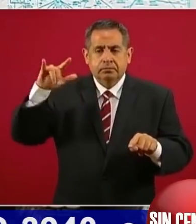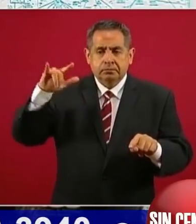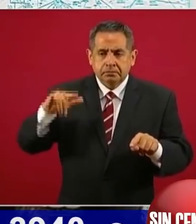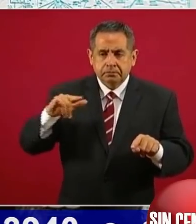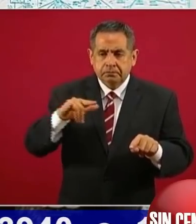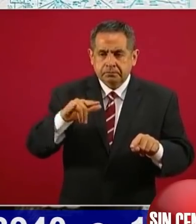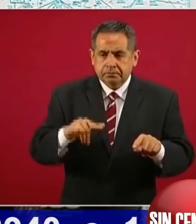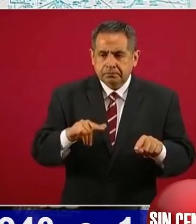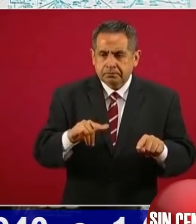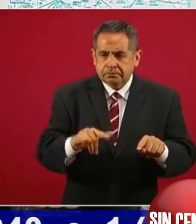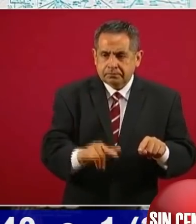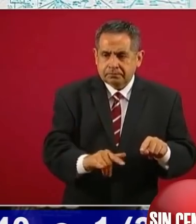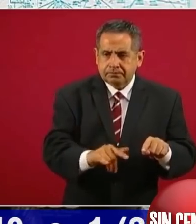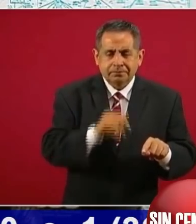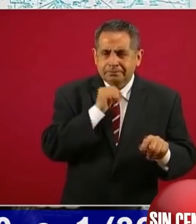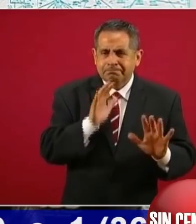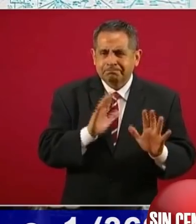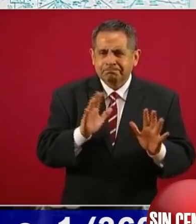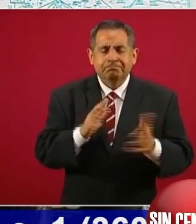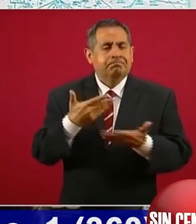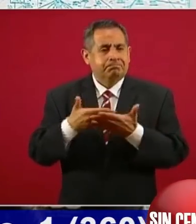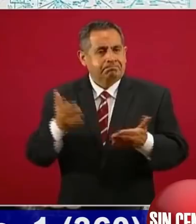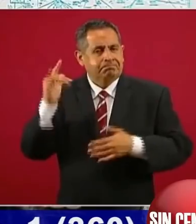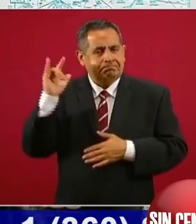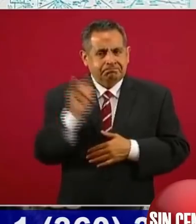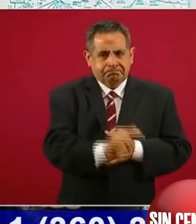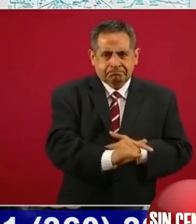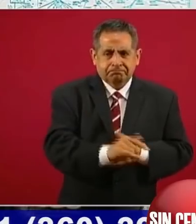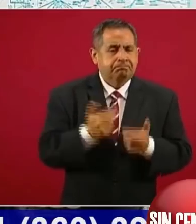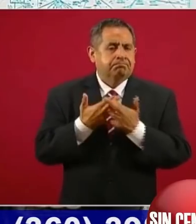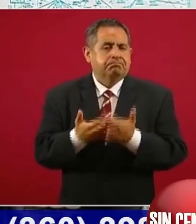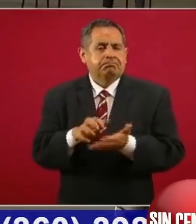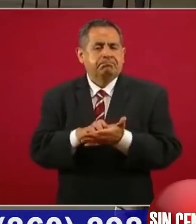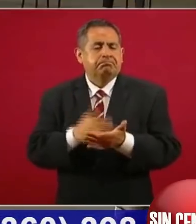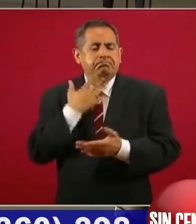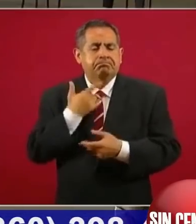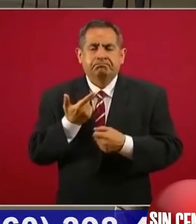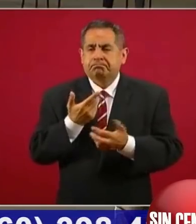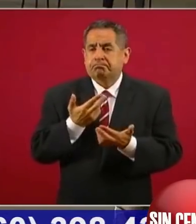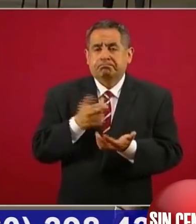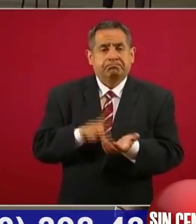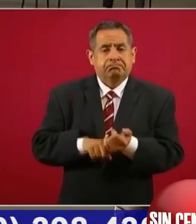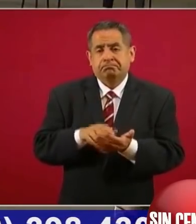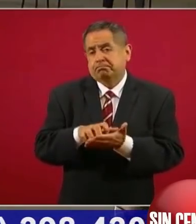manera mucho más clara con las economías de combustible correspondientes. Adelante.